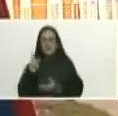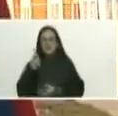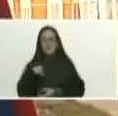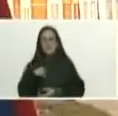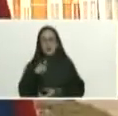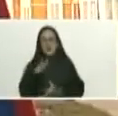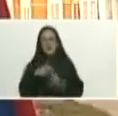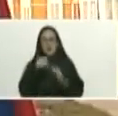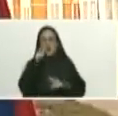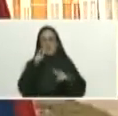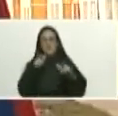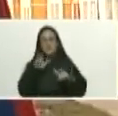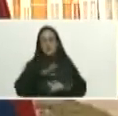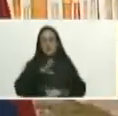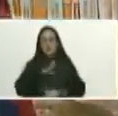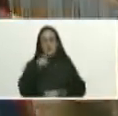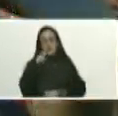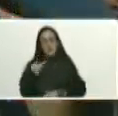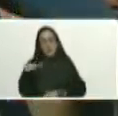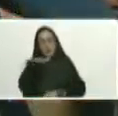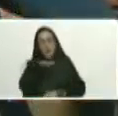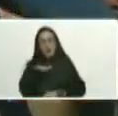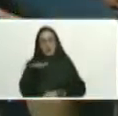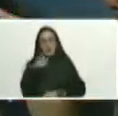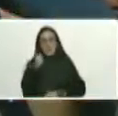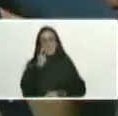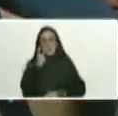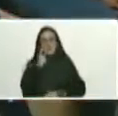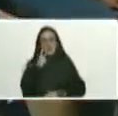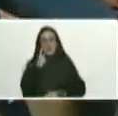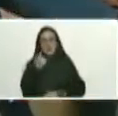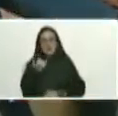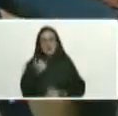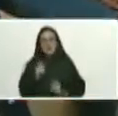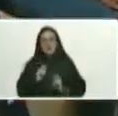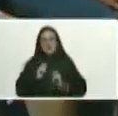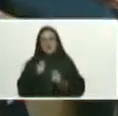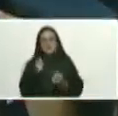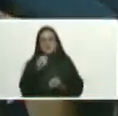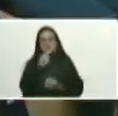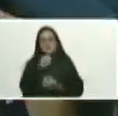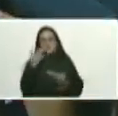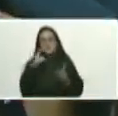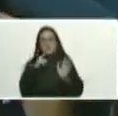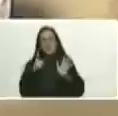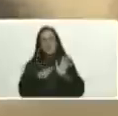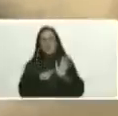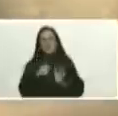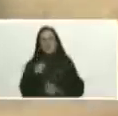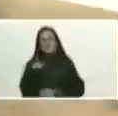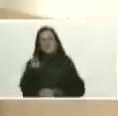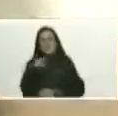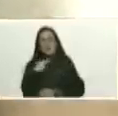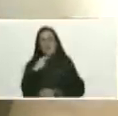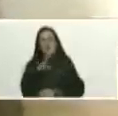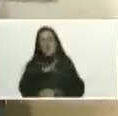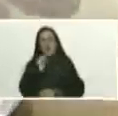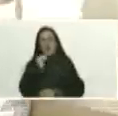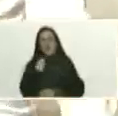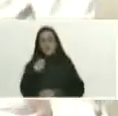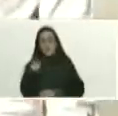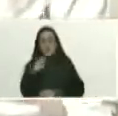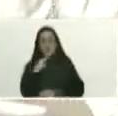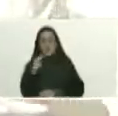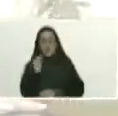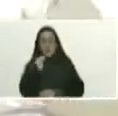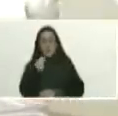también a las personas de mi pueblo que estuvieron al pendiente de hacer esto una realidad. Esa es la voz de la juventud y con esa voz de la